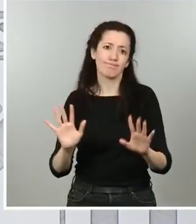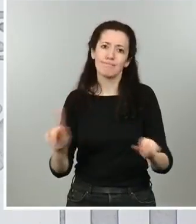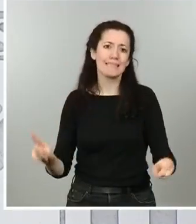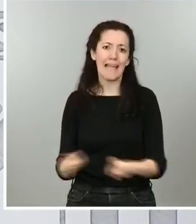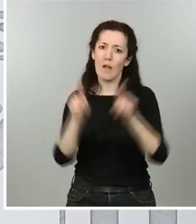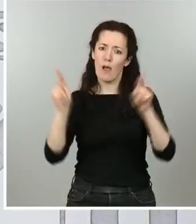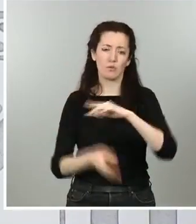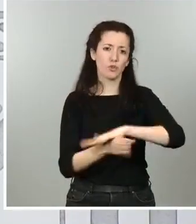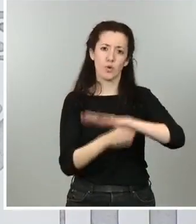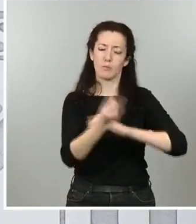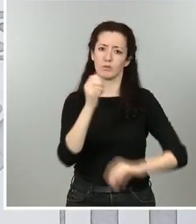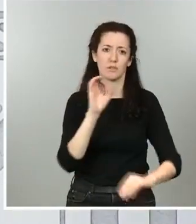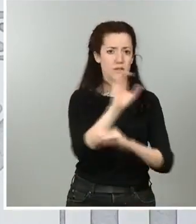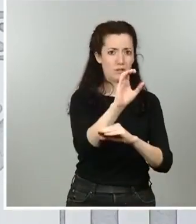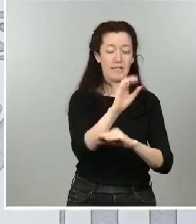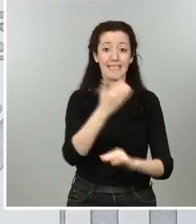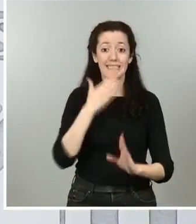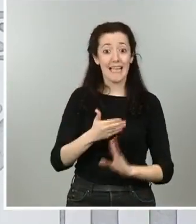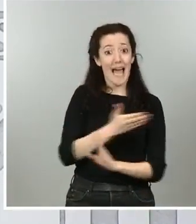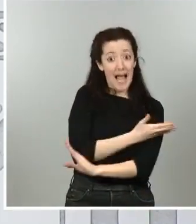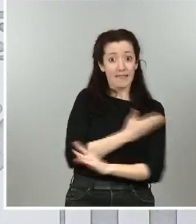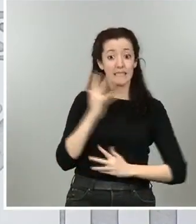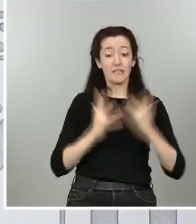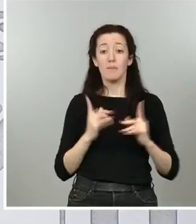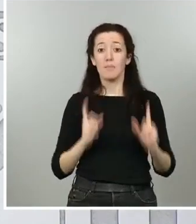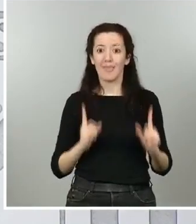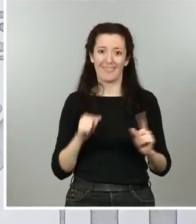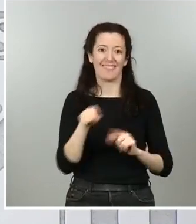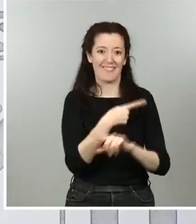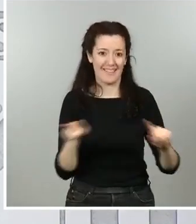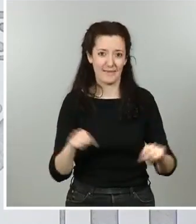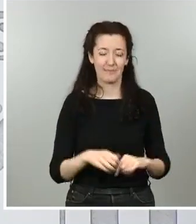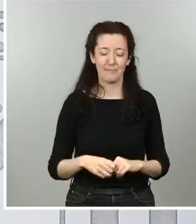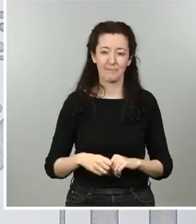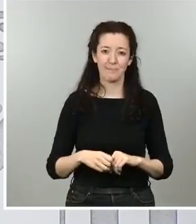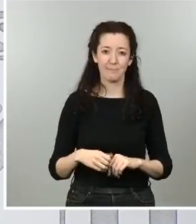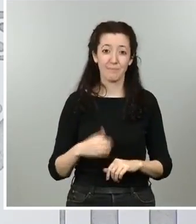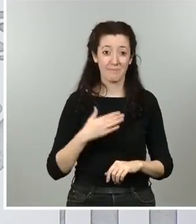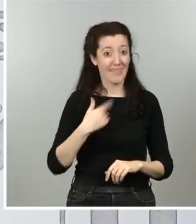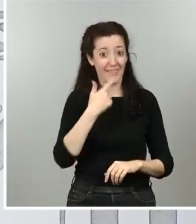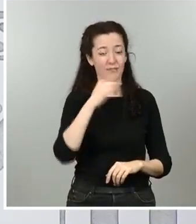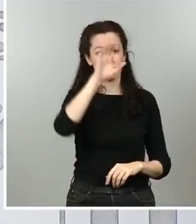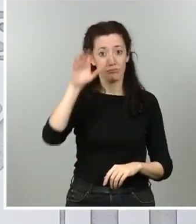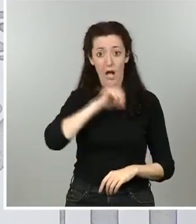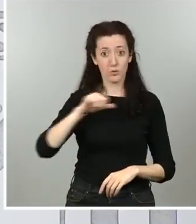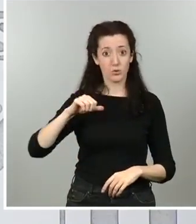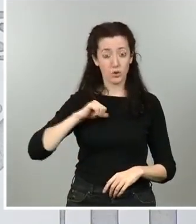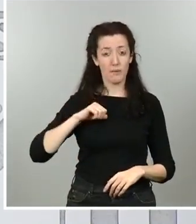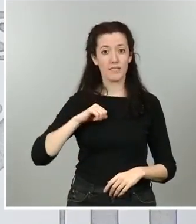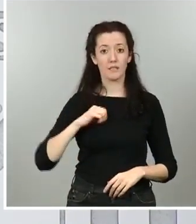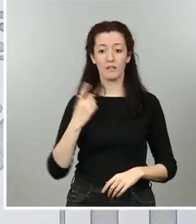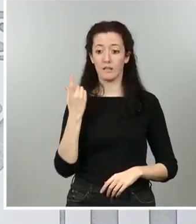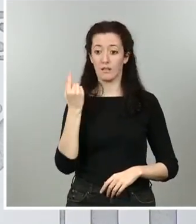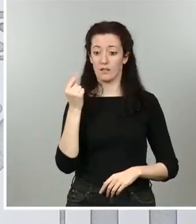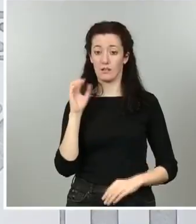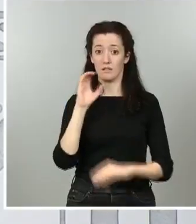virus. Esto significa que, en vez de haber hecho estos ingresos de las comunidades autónomas con el cálculo del 9,2 de caída